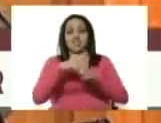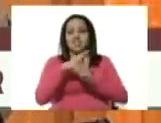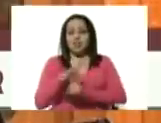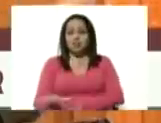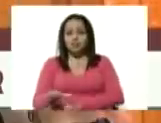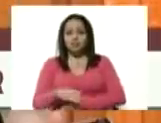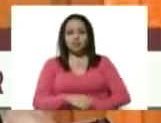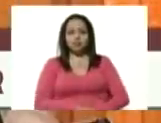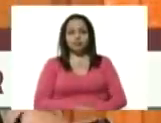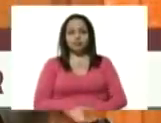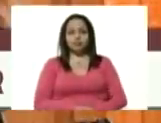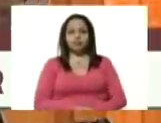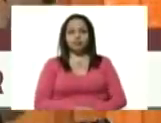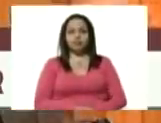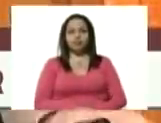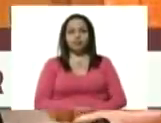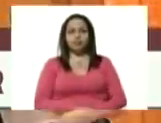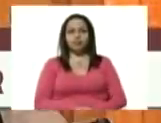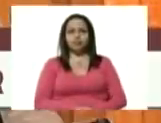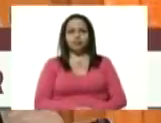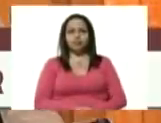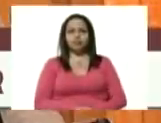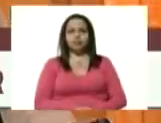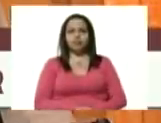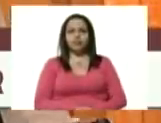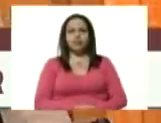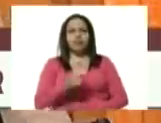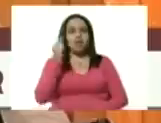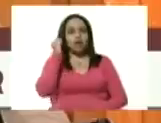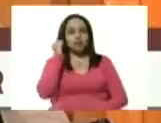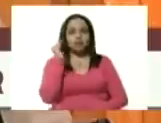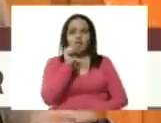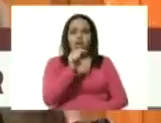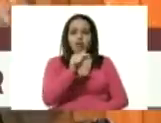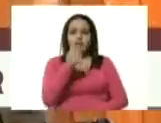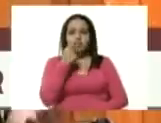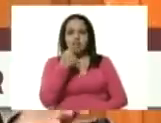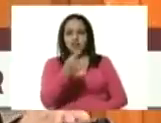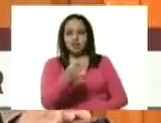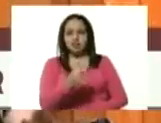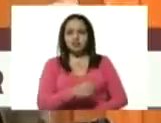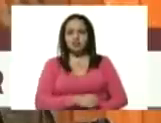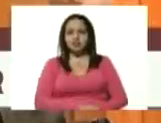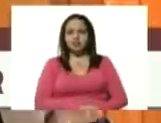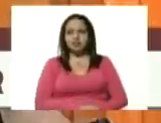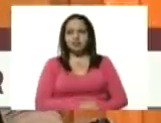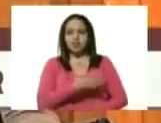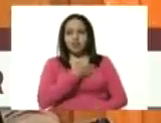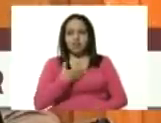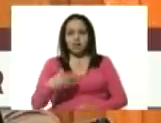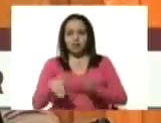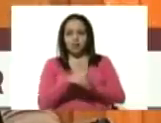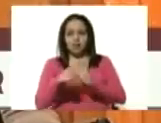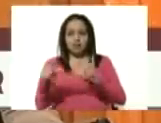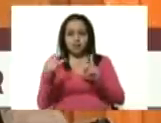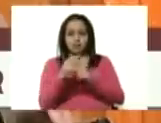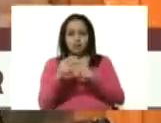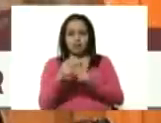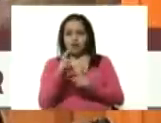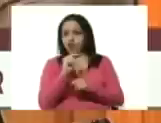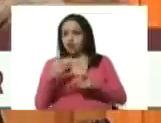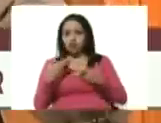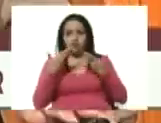Bueno, las muchachas que estaban allí dijeron, pedimos el derecho de palabra, no nos los